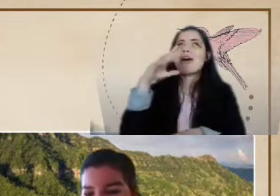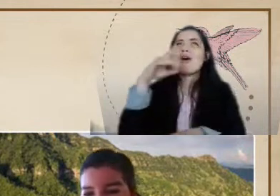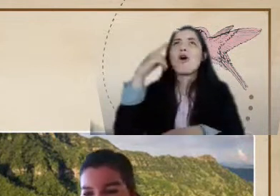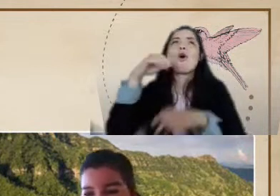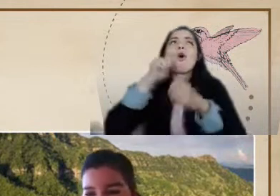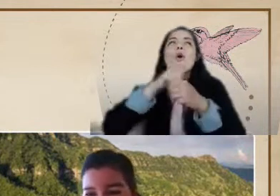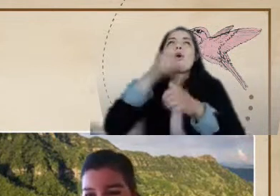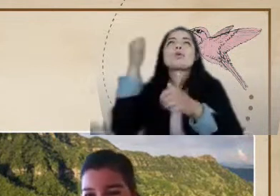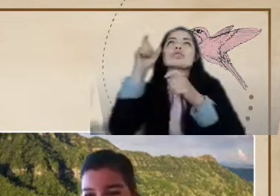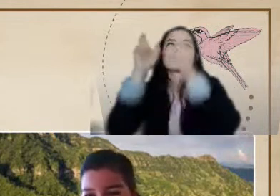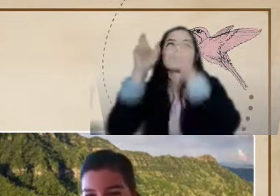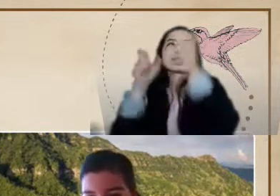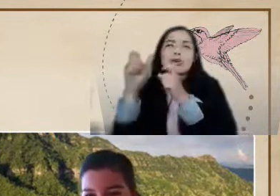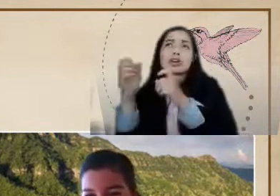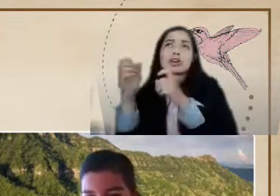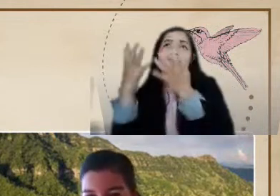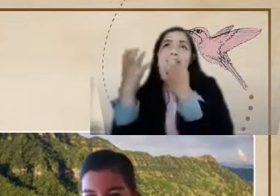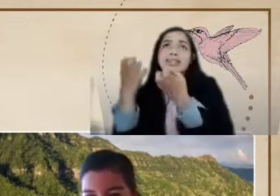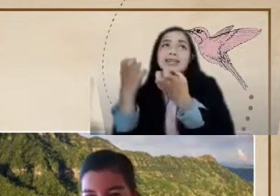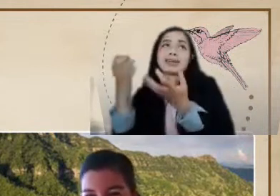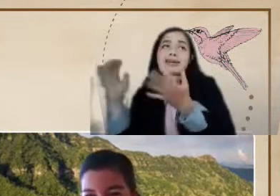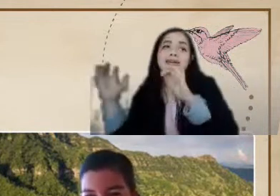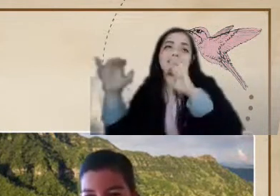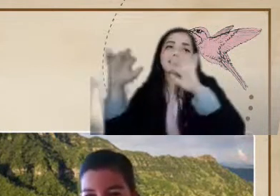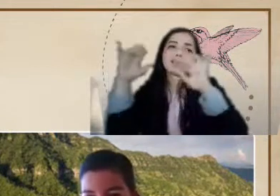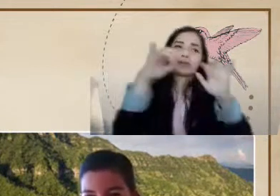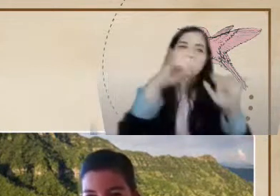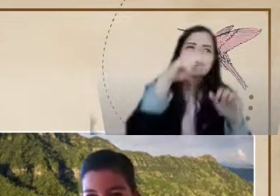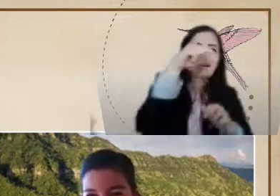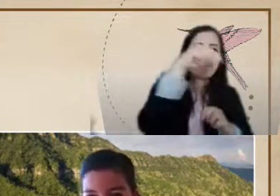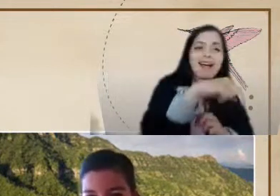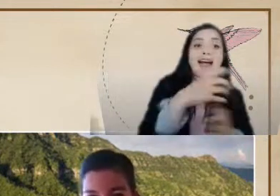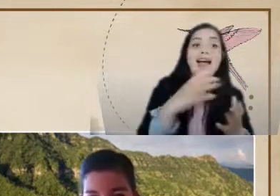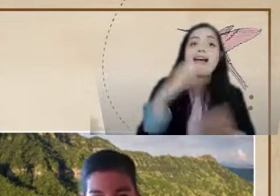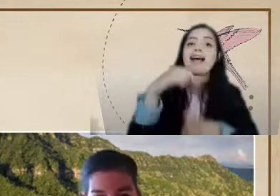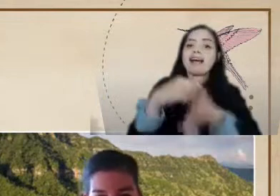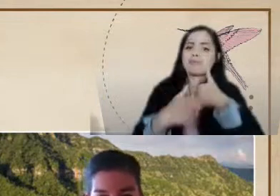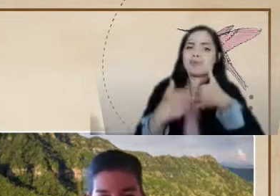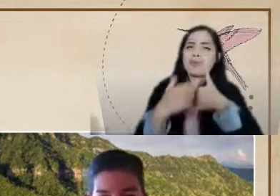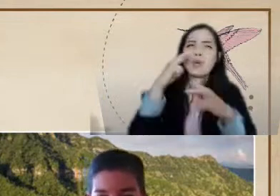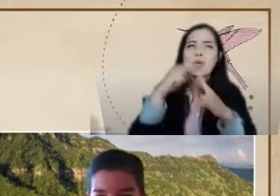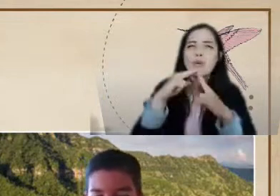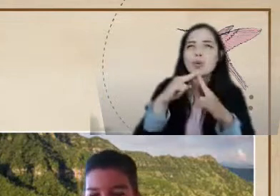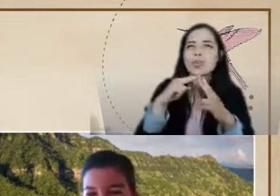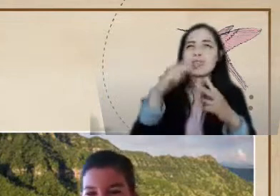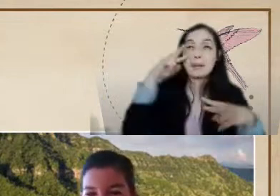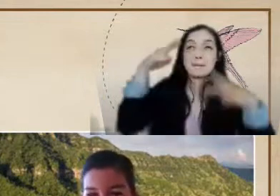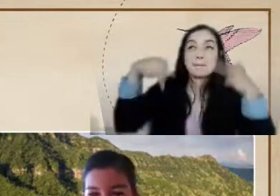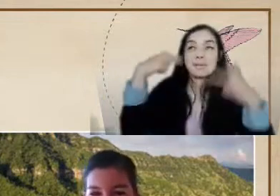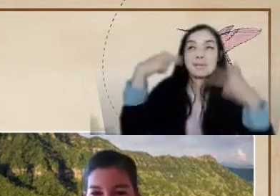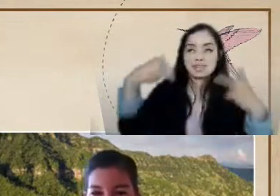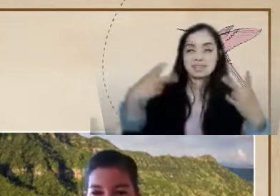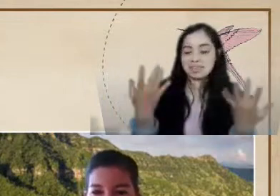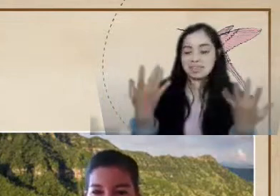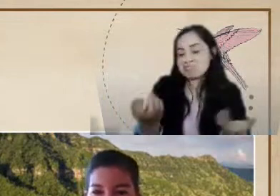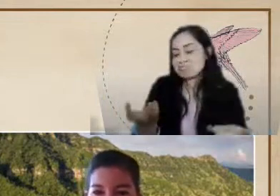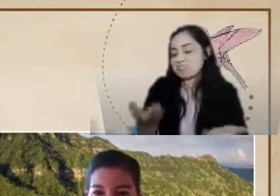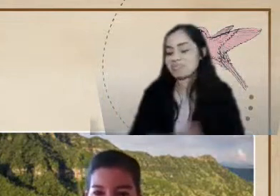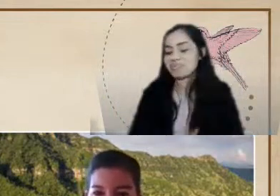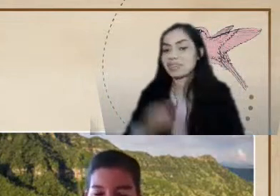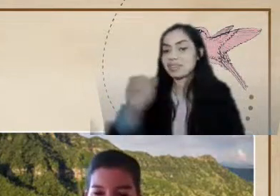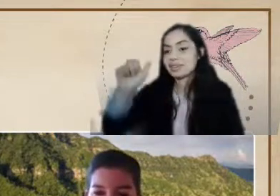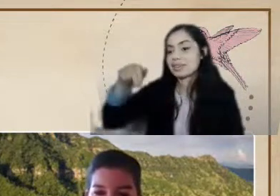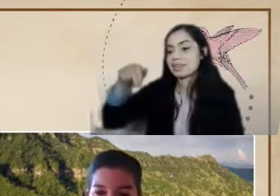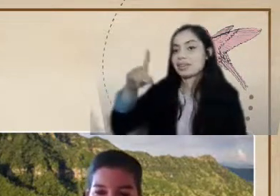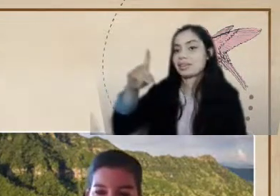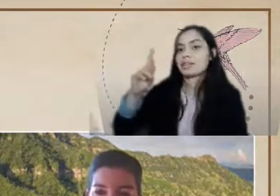Yo sugiero que lo haga Andrés Soto, que es el guía de aviturismo en este panel. Muy bien, adelante, Andrés.